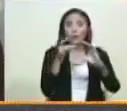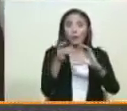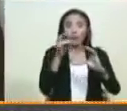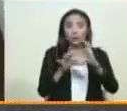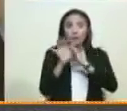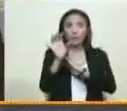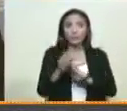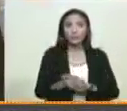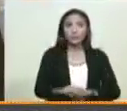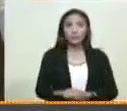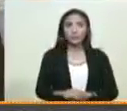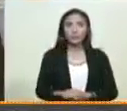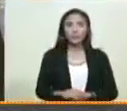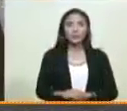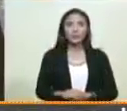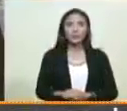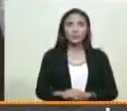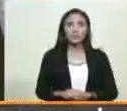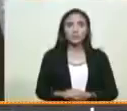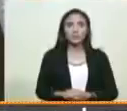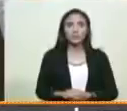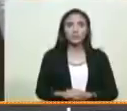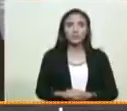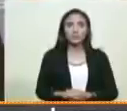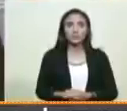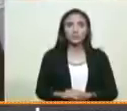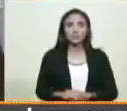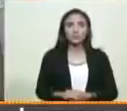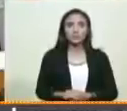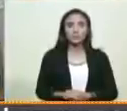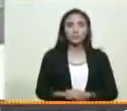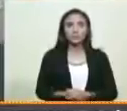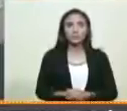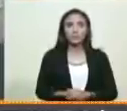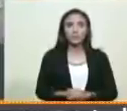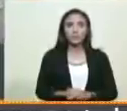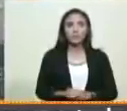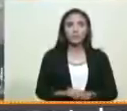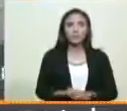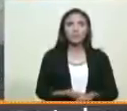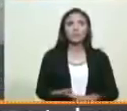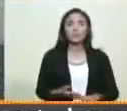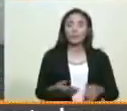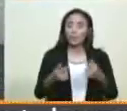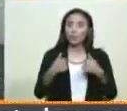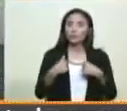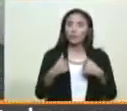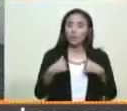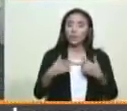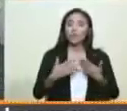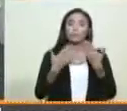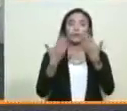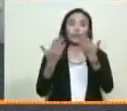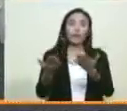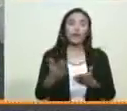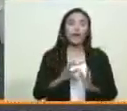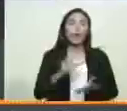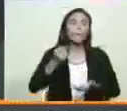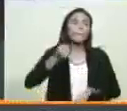carnetizados del carnet de la patria. Que voten el 20 de mayo, les tengo un premio bien